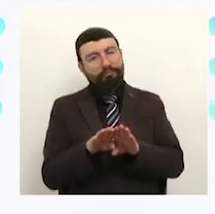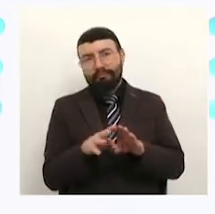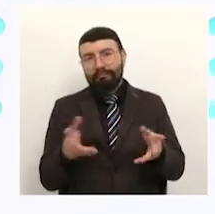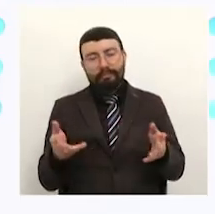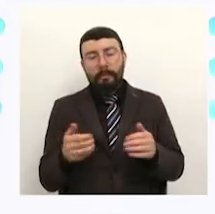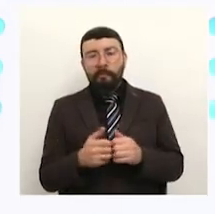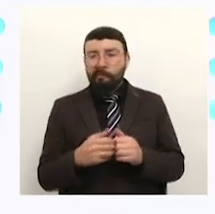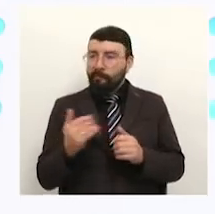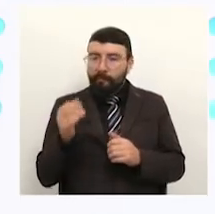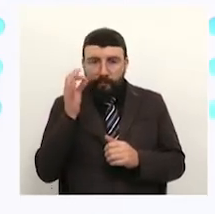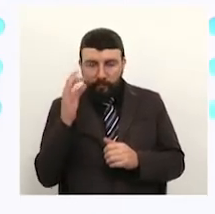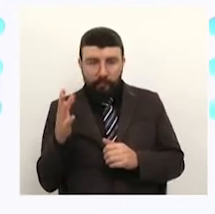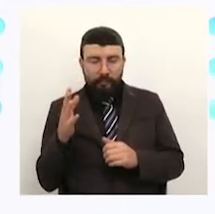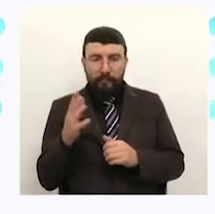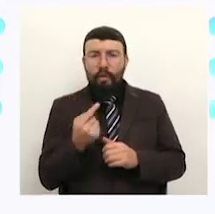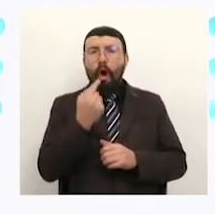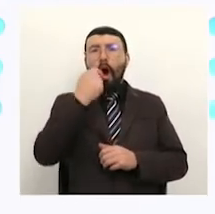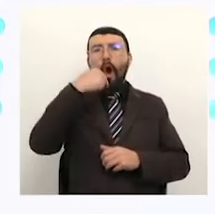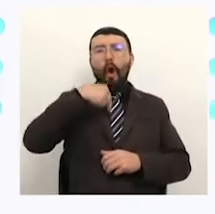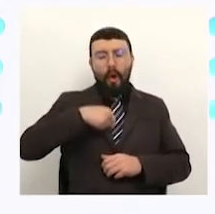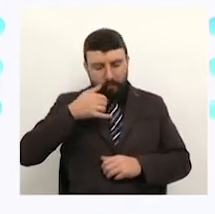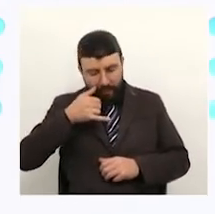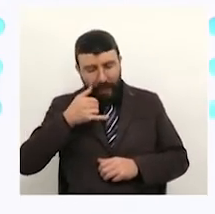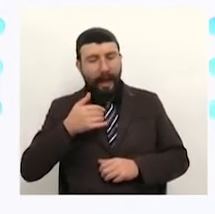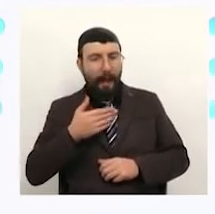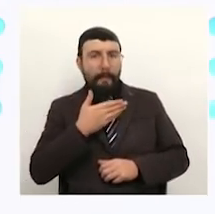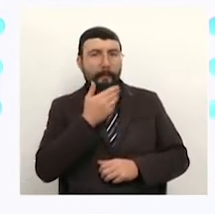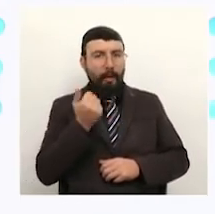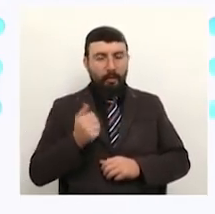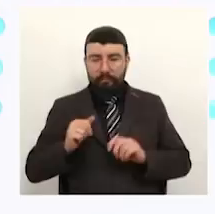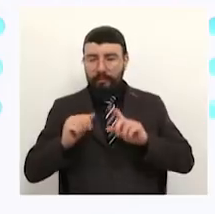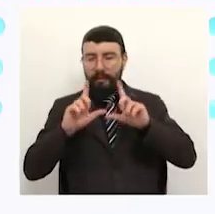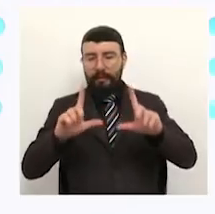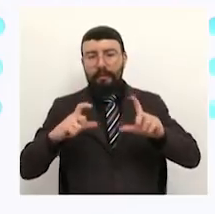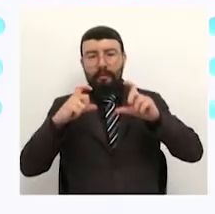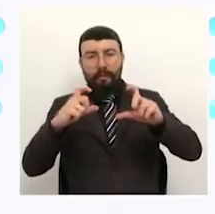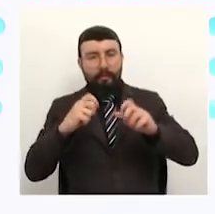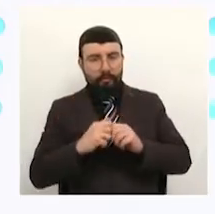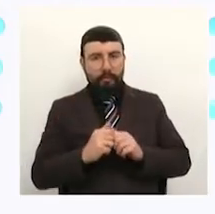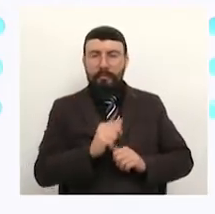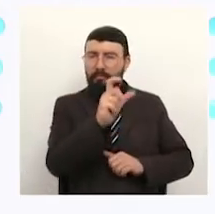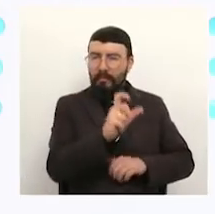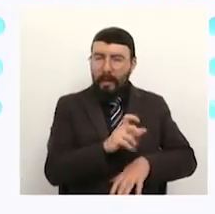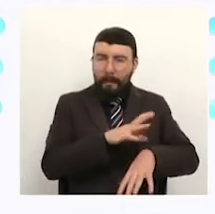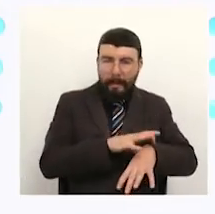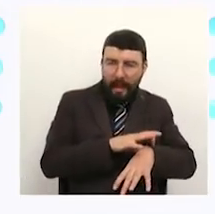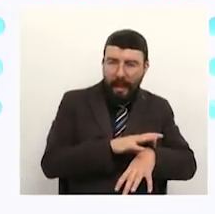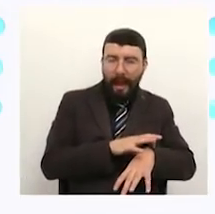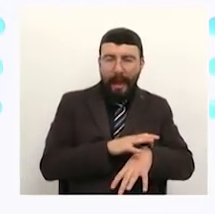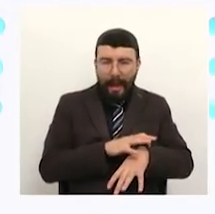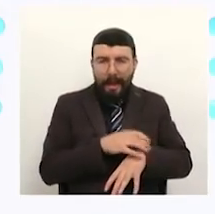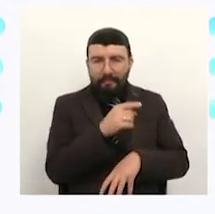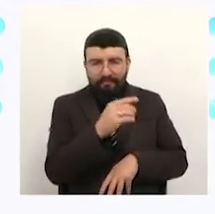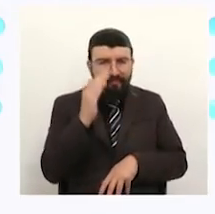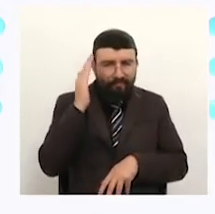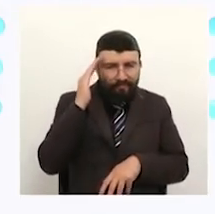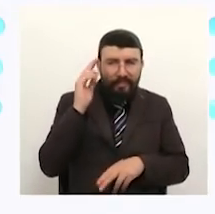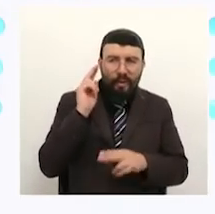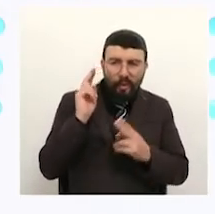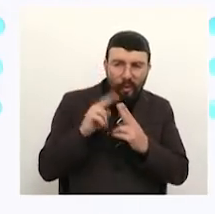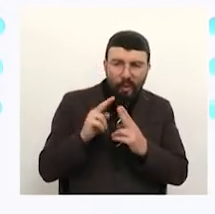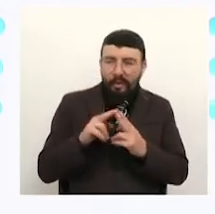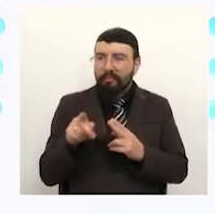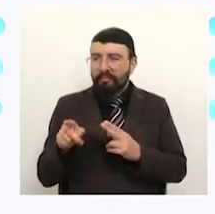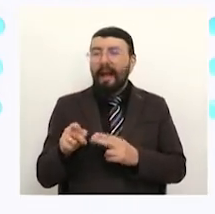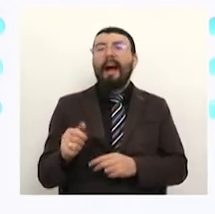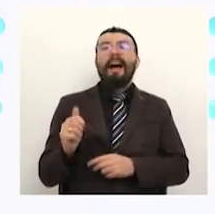terminar eso en 2 cope en una radiografía uno que tiene que mirar un ojo entrenado de un médico que sea el que te pueda dirigir te puedo decir